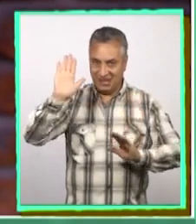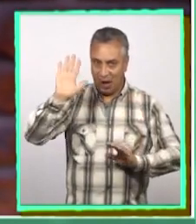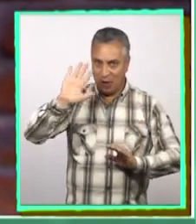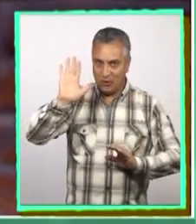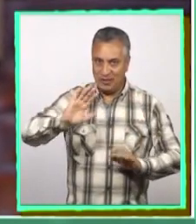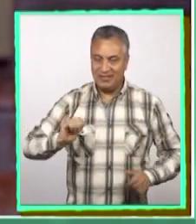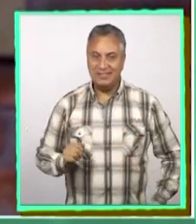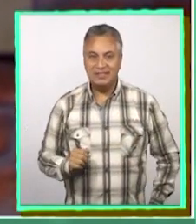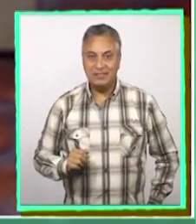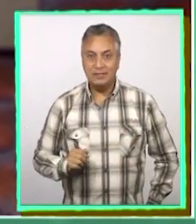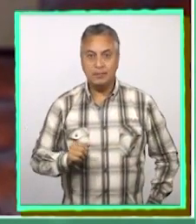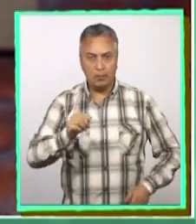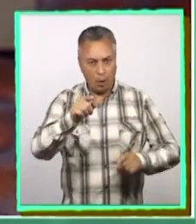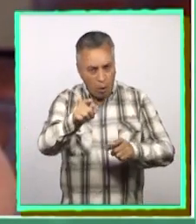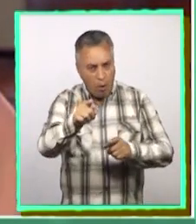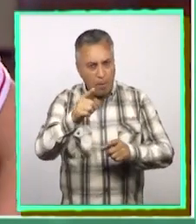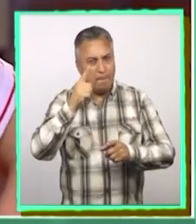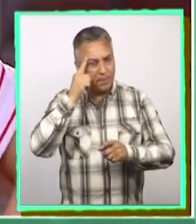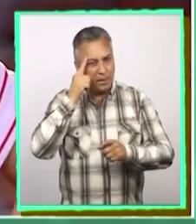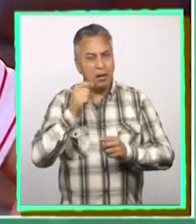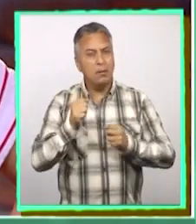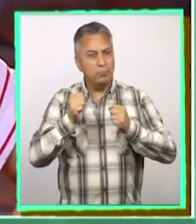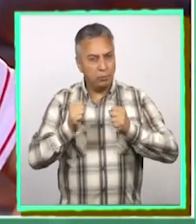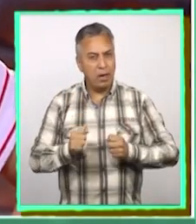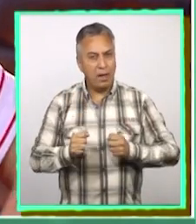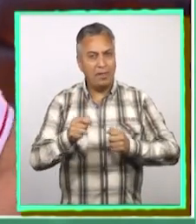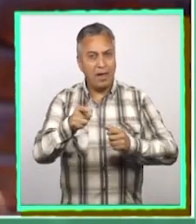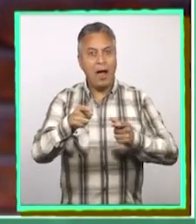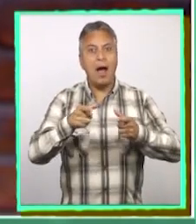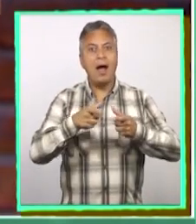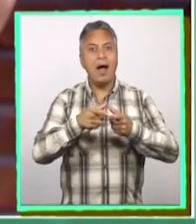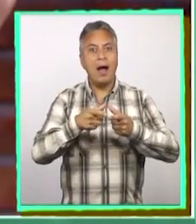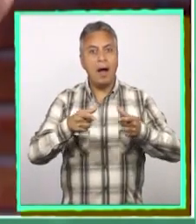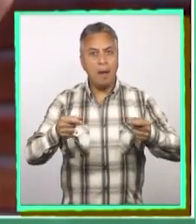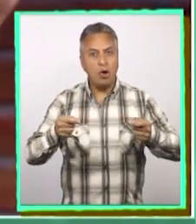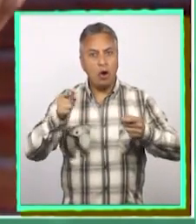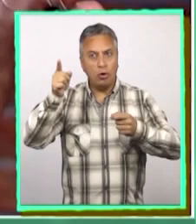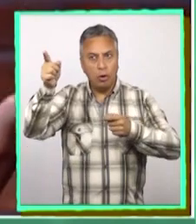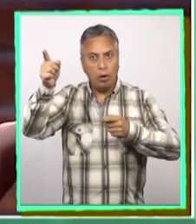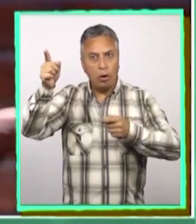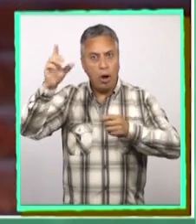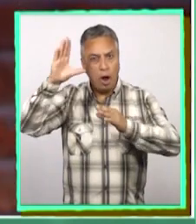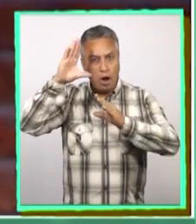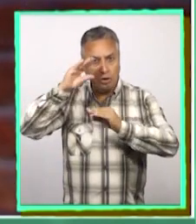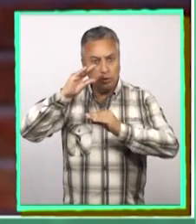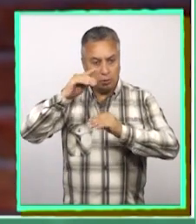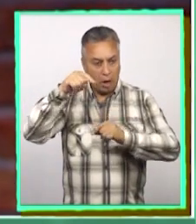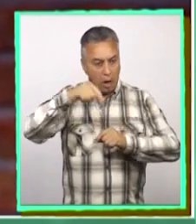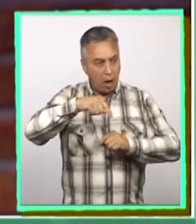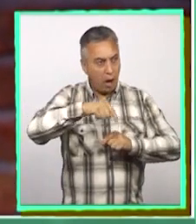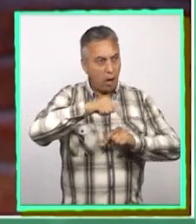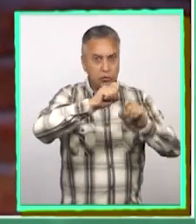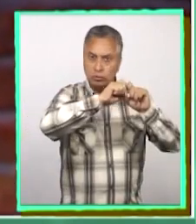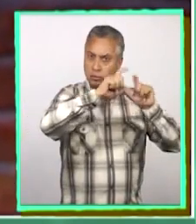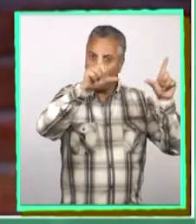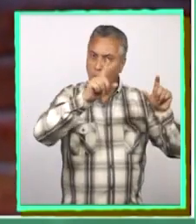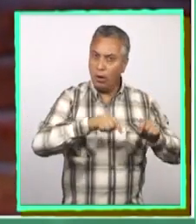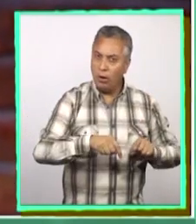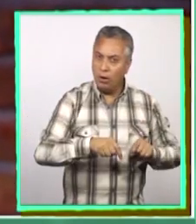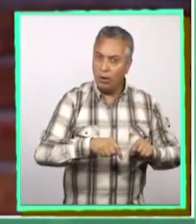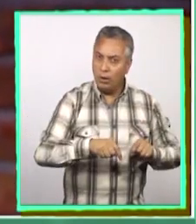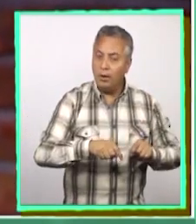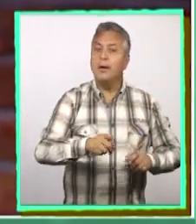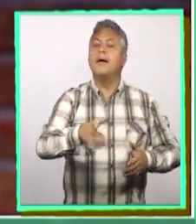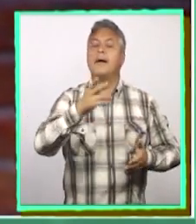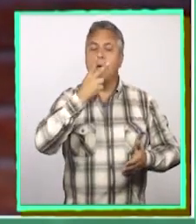chao. ¿Creen que eso sea posible? ¿En Japón puede ser de noche y acá de día? ¿Me acompañan a